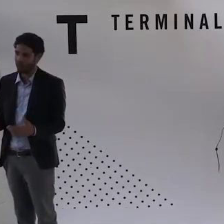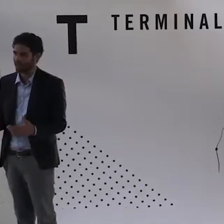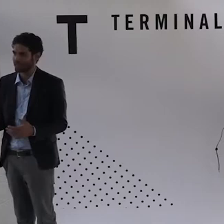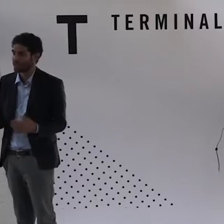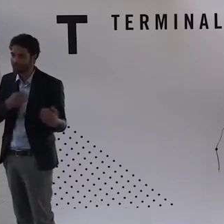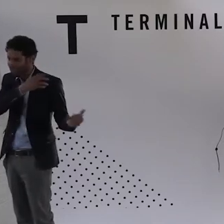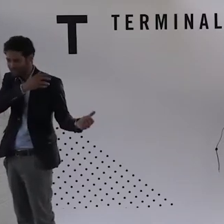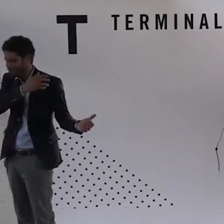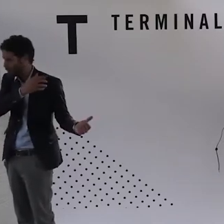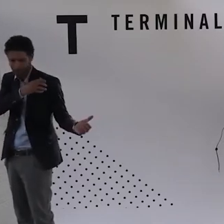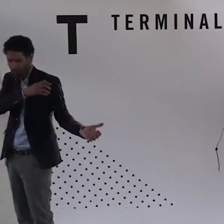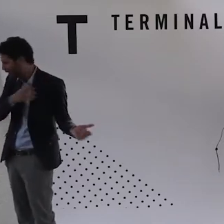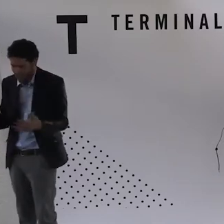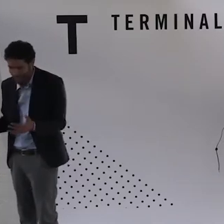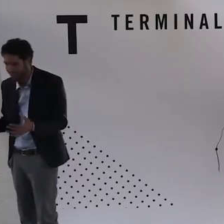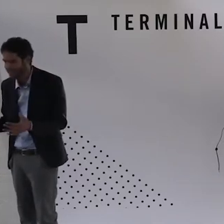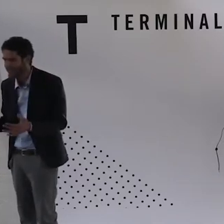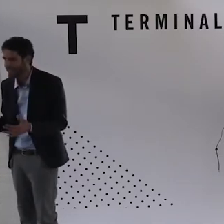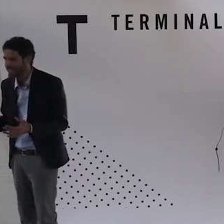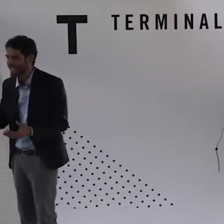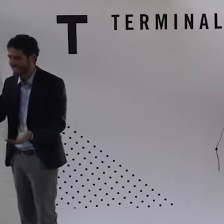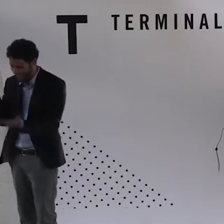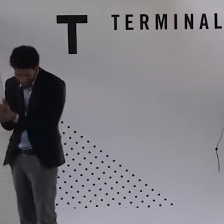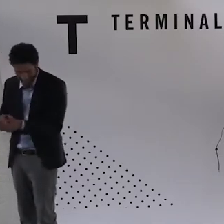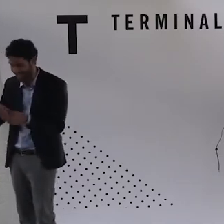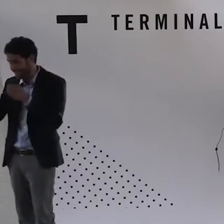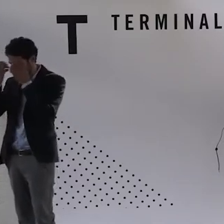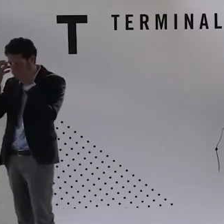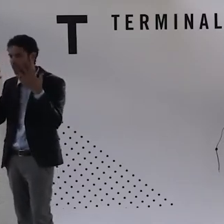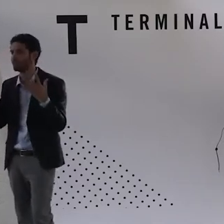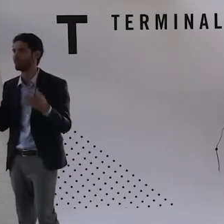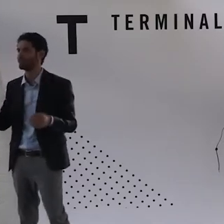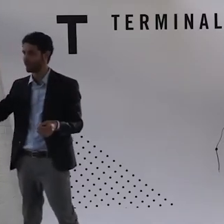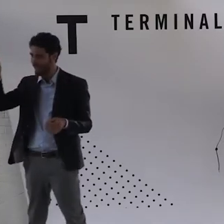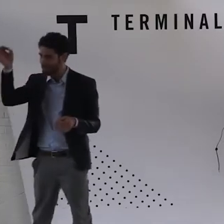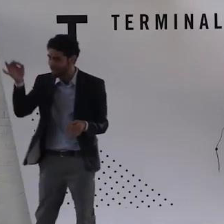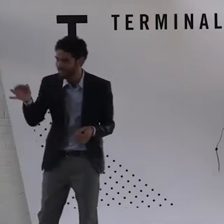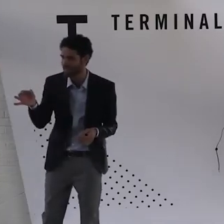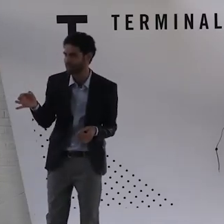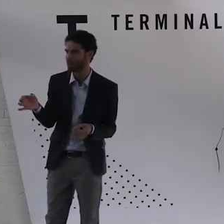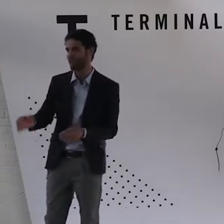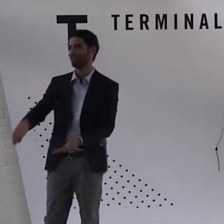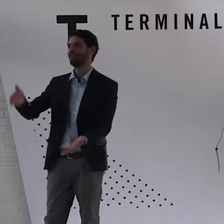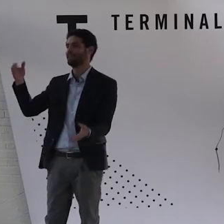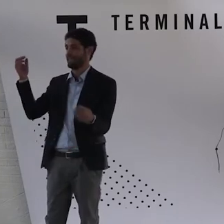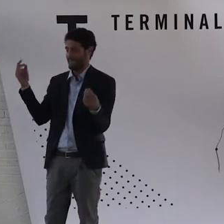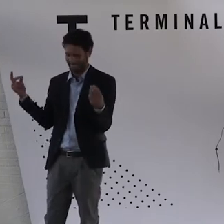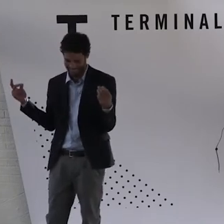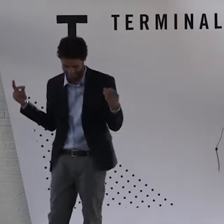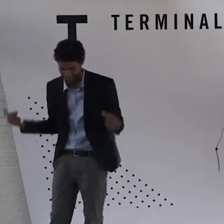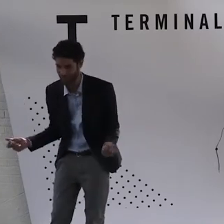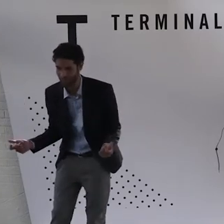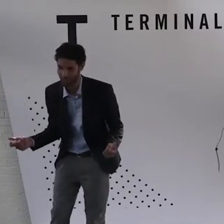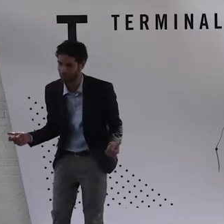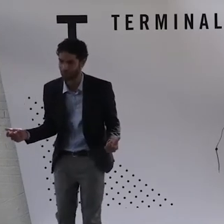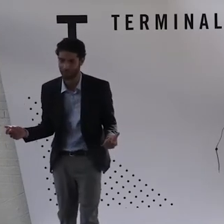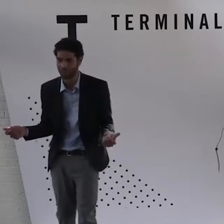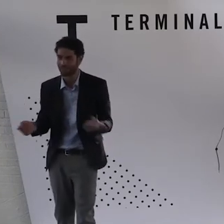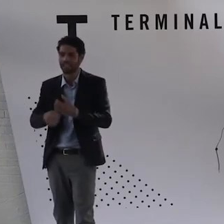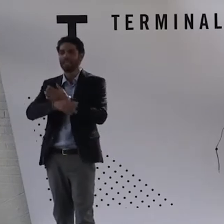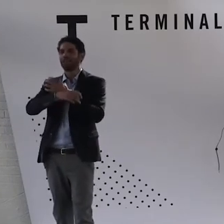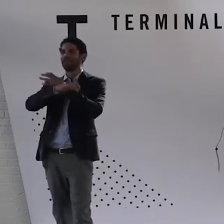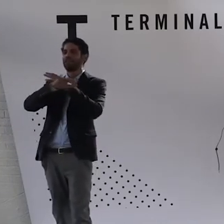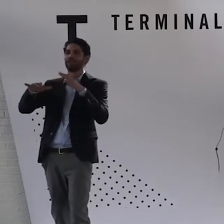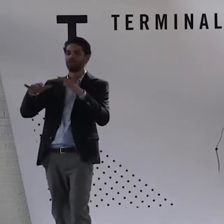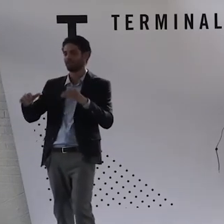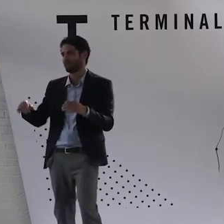no hay puente, entonces no sabes cómo llegué aquí. Y en ese instante es ¡pum! Cuando la mente se pone en blanco y estás 100% en el momento